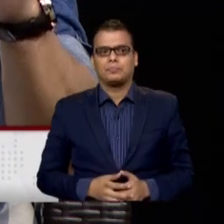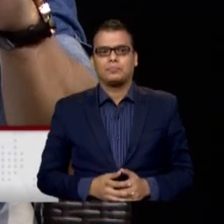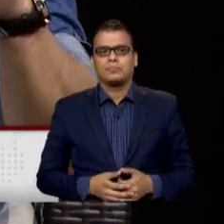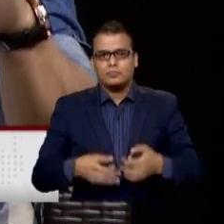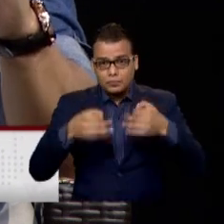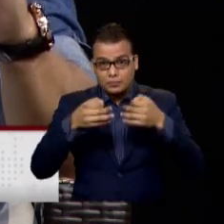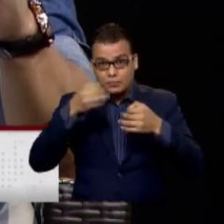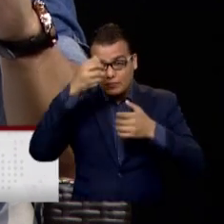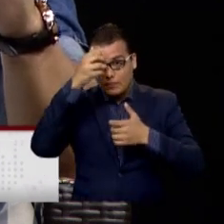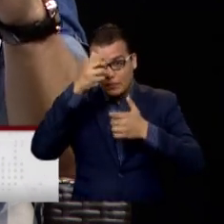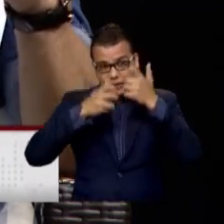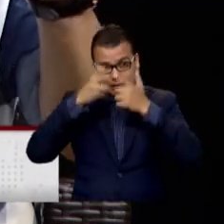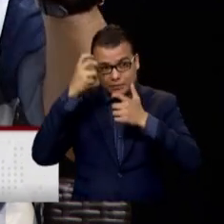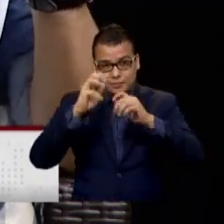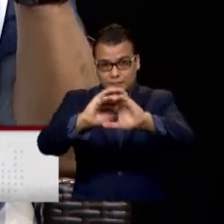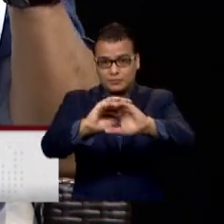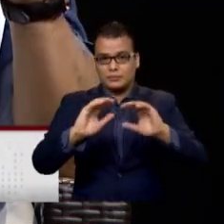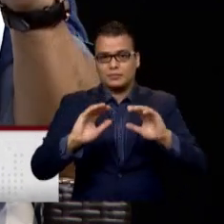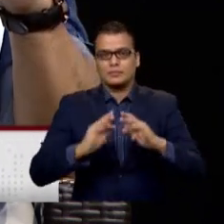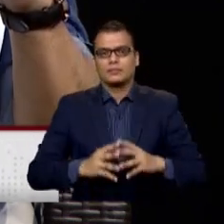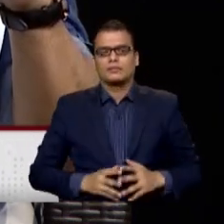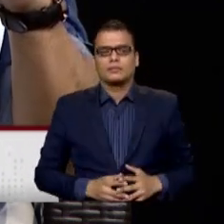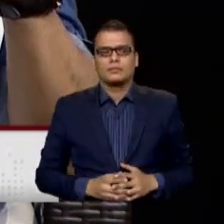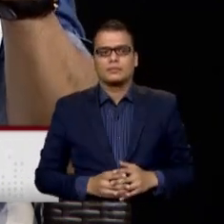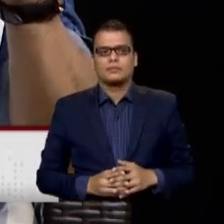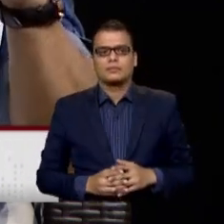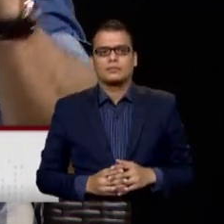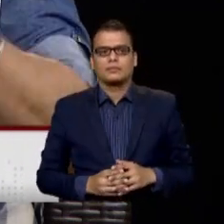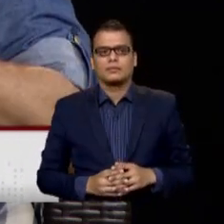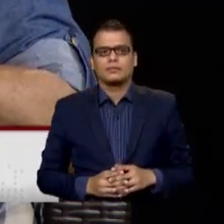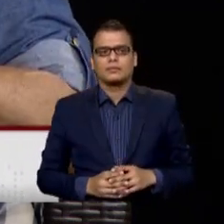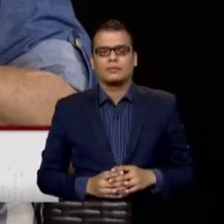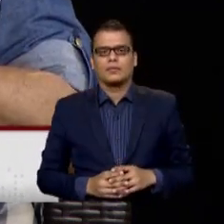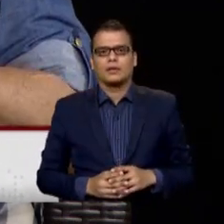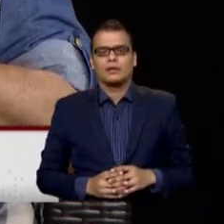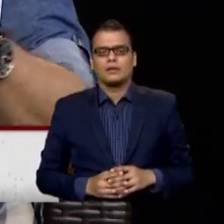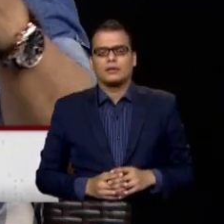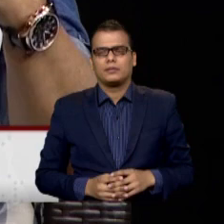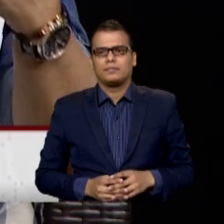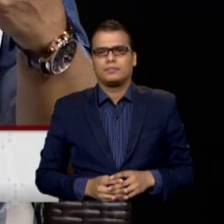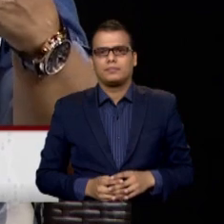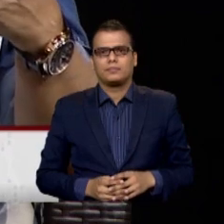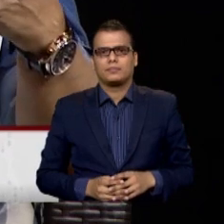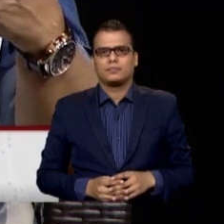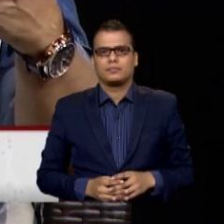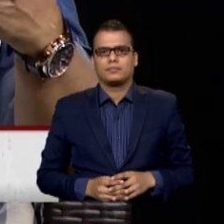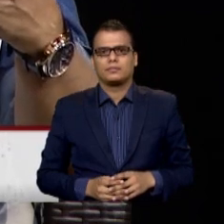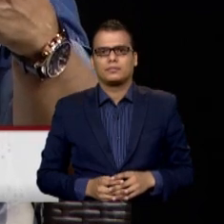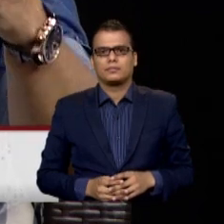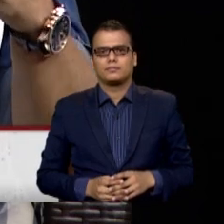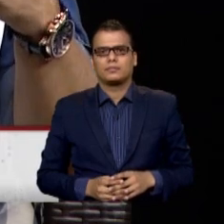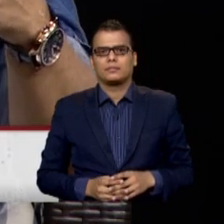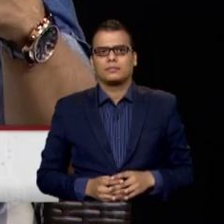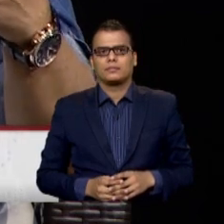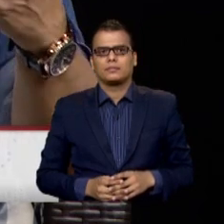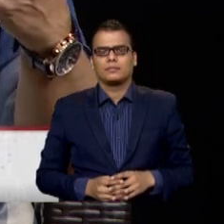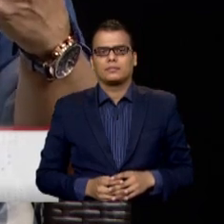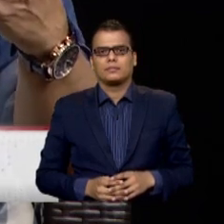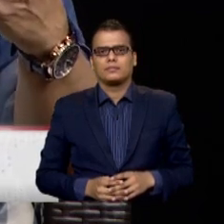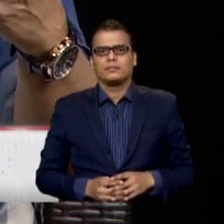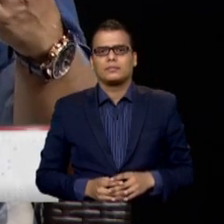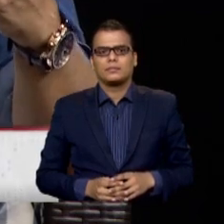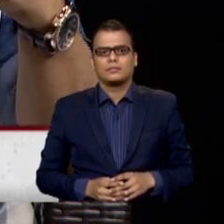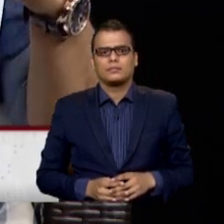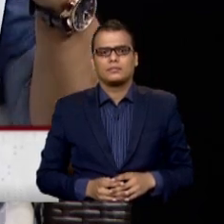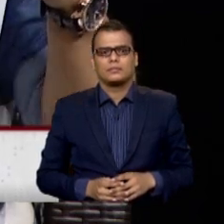de pruebas es fundamental porque le posibilita a usted afinar la estrategia. Usted no lucha contra un virus si no sabe dónde